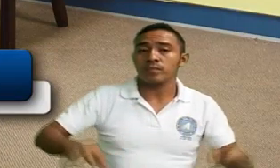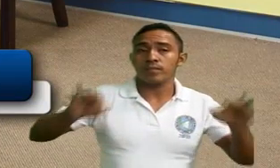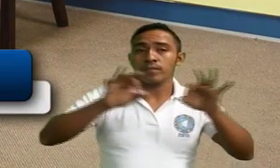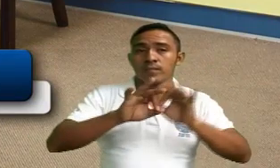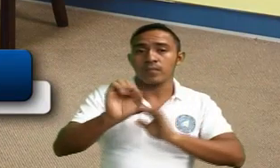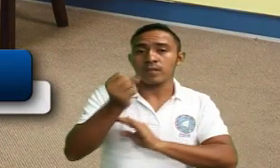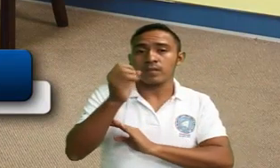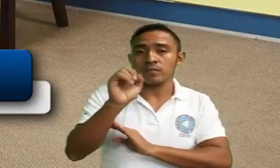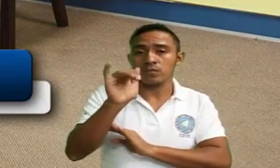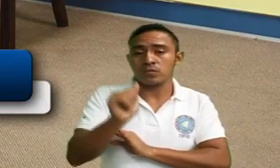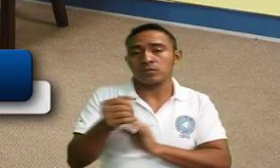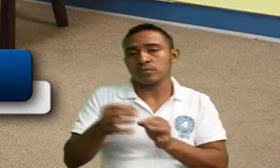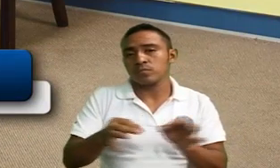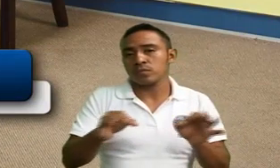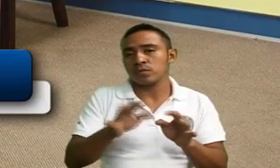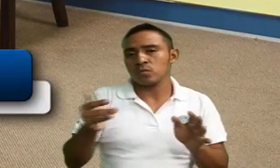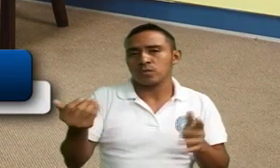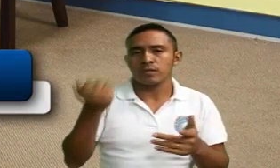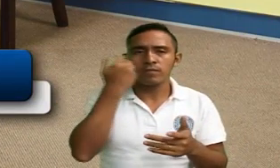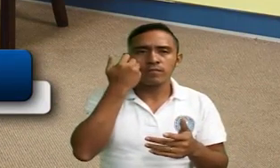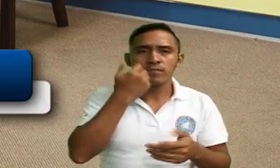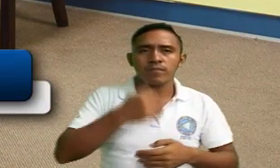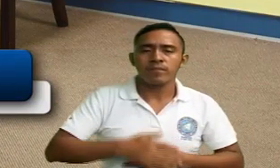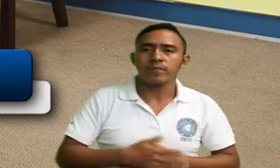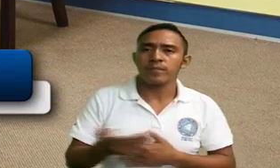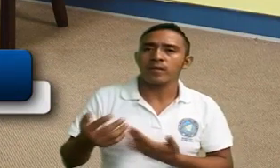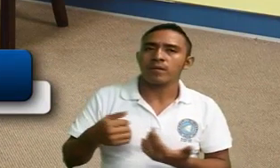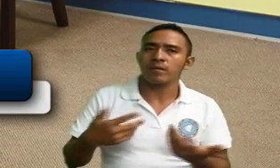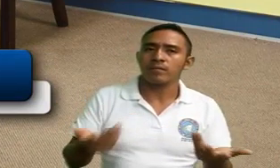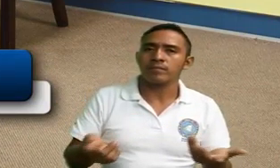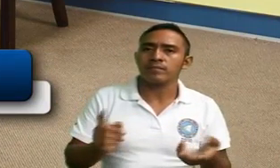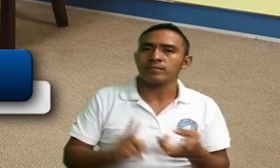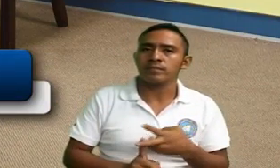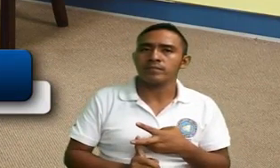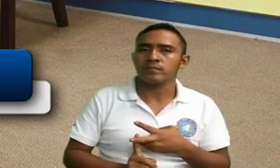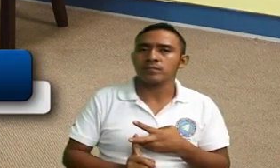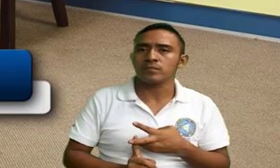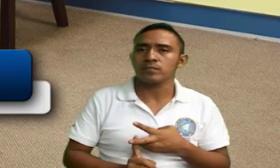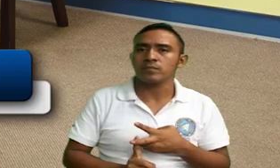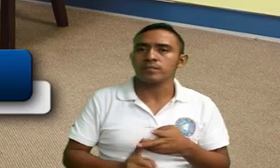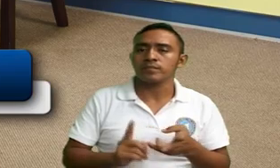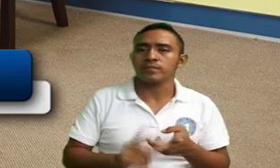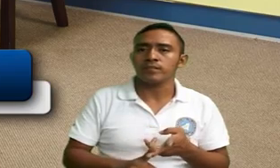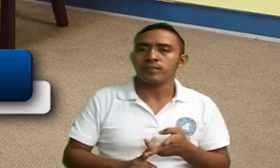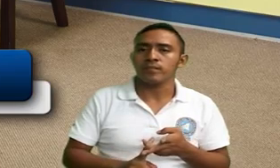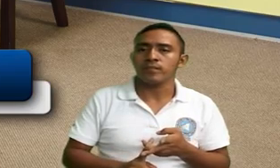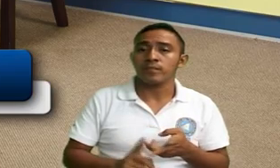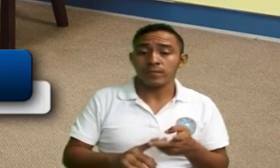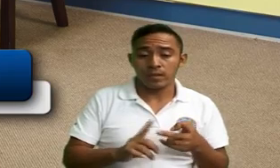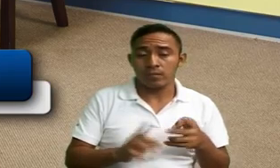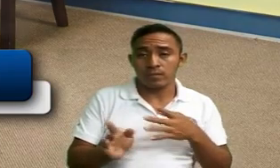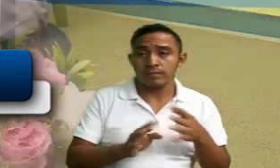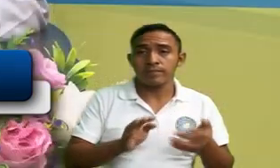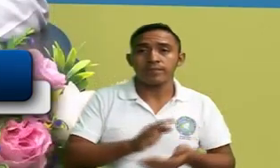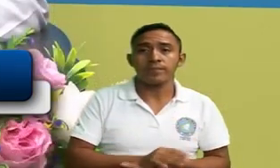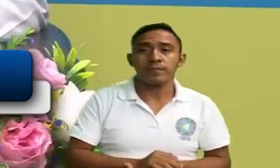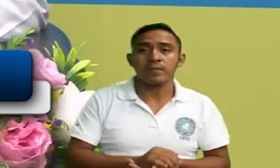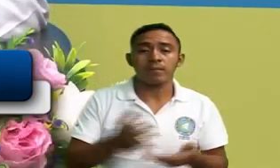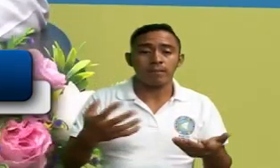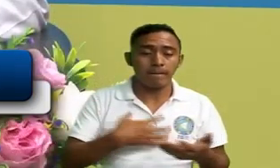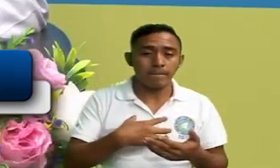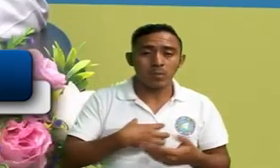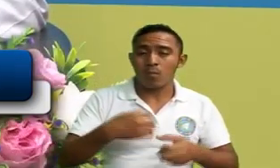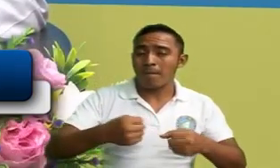otro tipo de padecimiento. Así es, correcto. Continuamos ahora entonces con el tratamiento. El tratamiento para aquellas pacientes que tienen